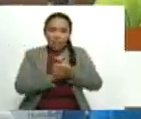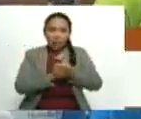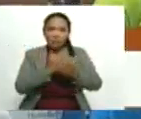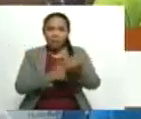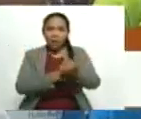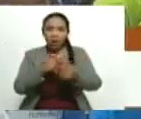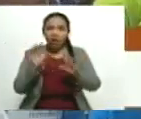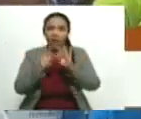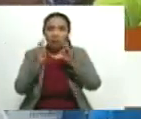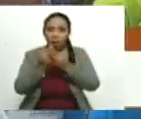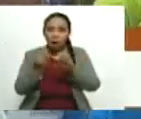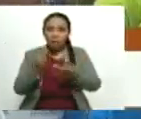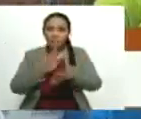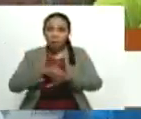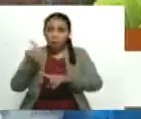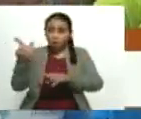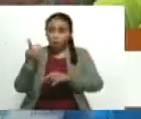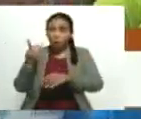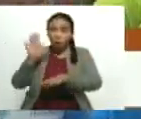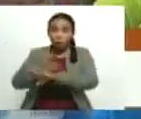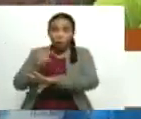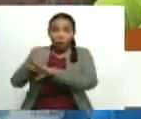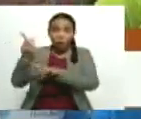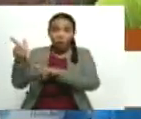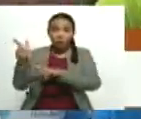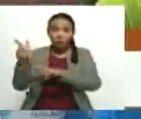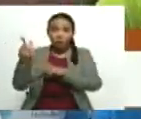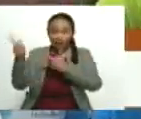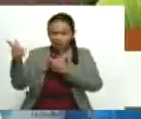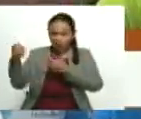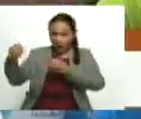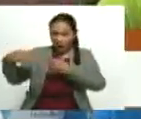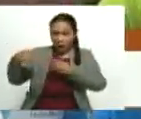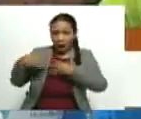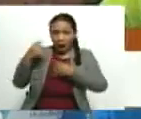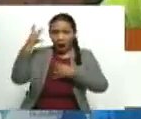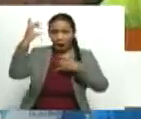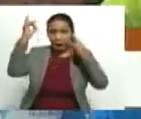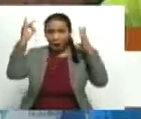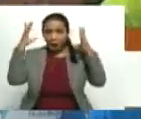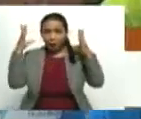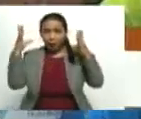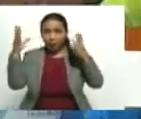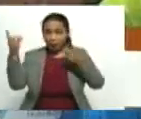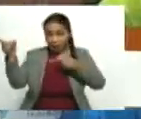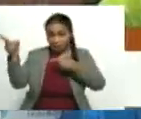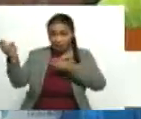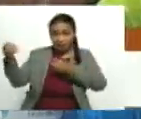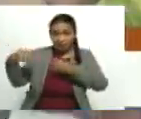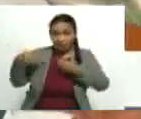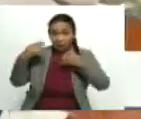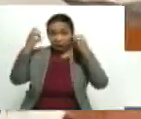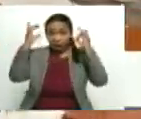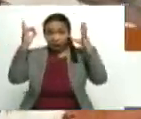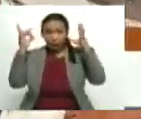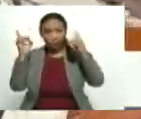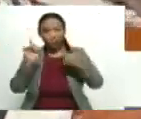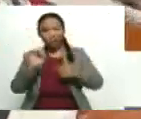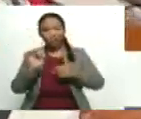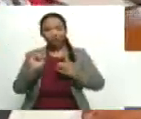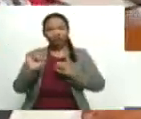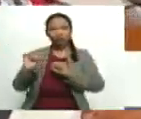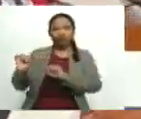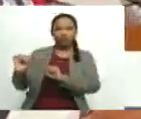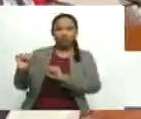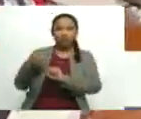hermanos, familiares, por culpa de ellos, no nos van a echar cuento. Y ni vamos a dejar que nos echen cuenta. Por eso,